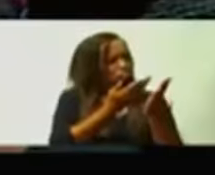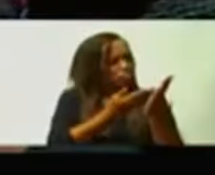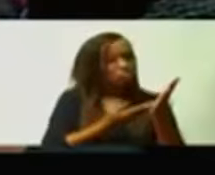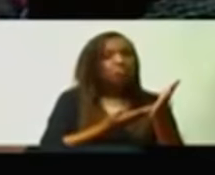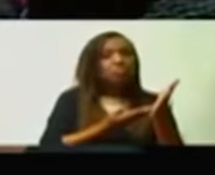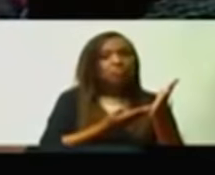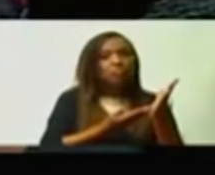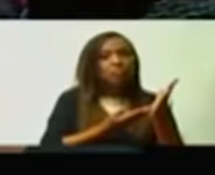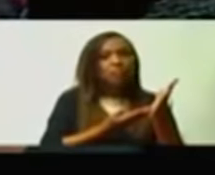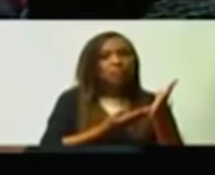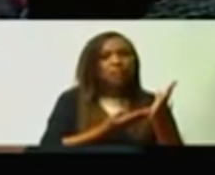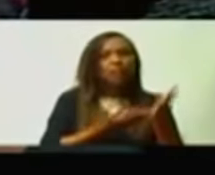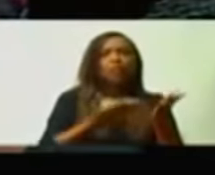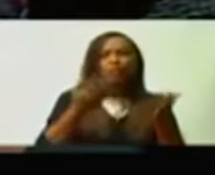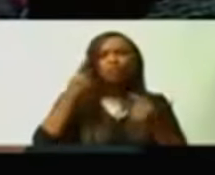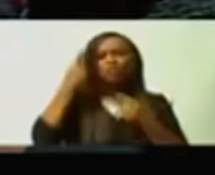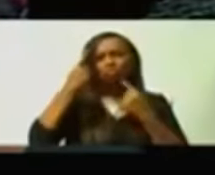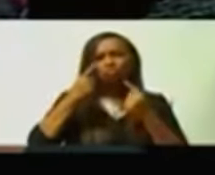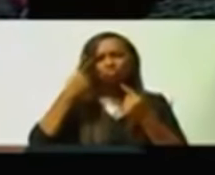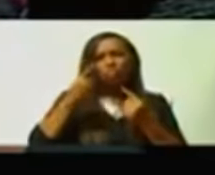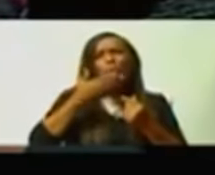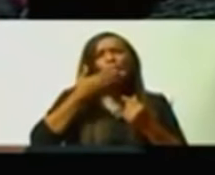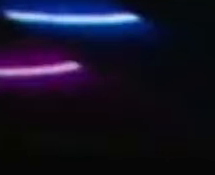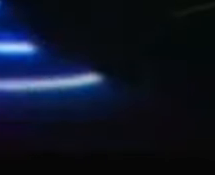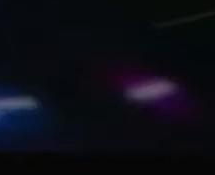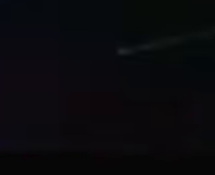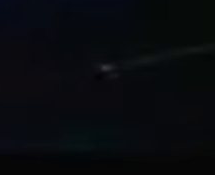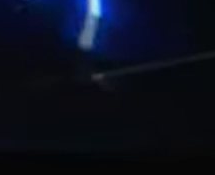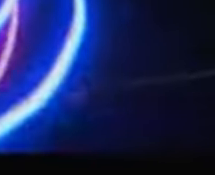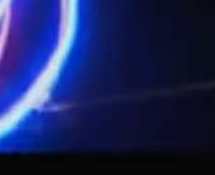de que llevemos esto con calma. Muchas gracias.